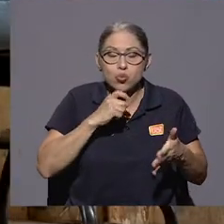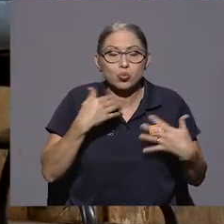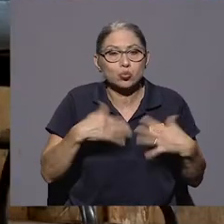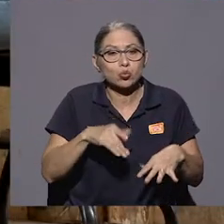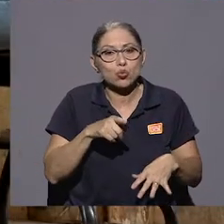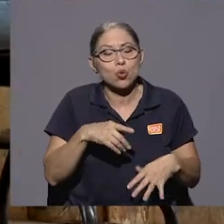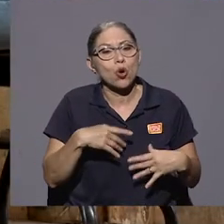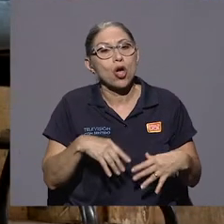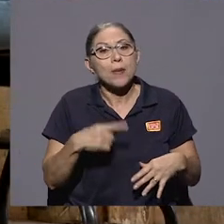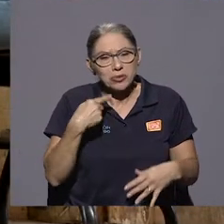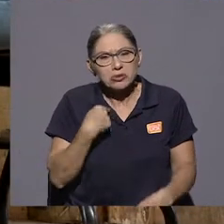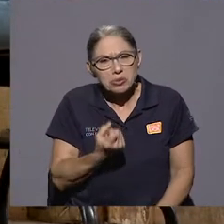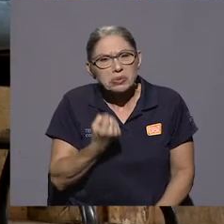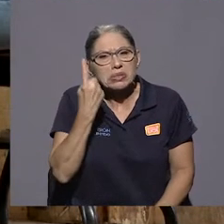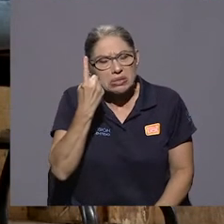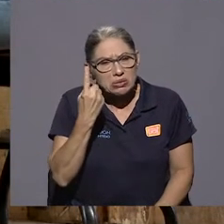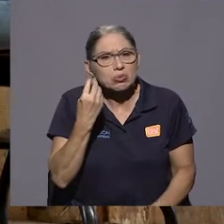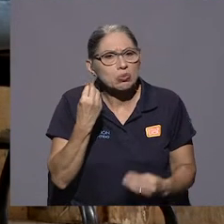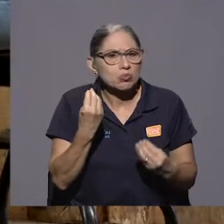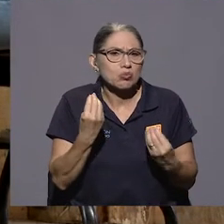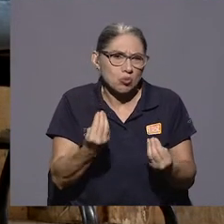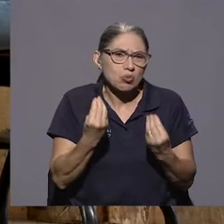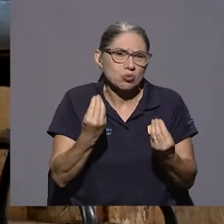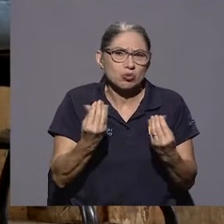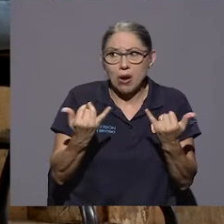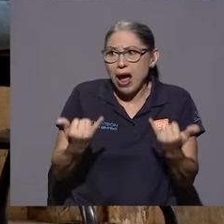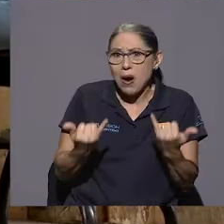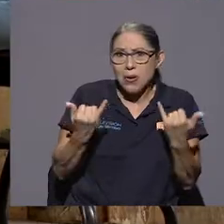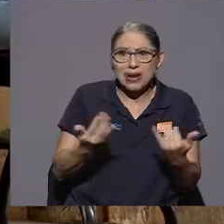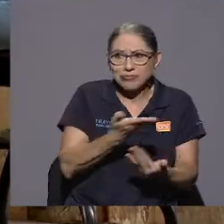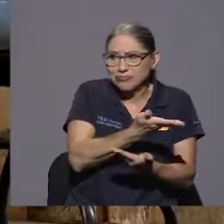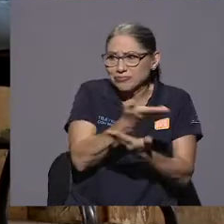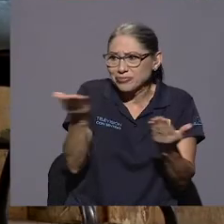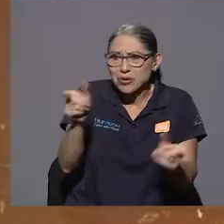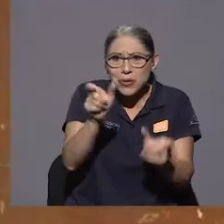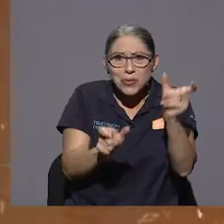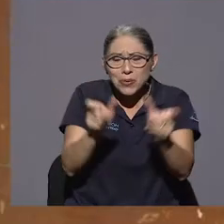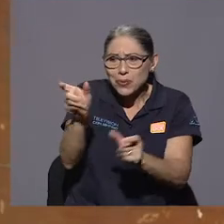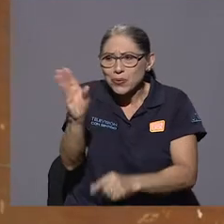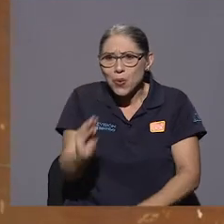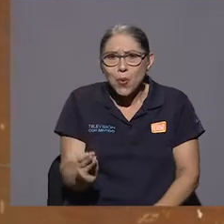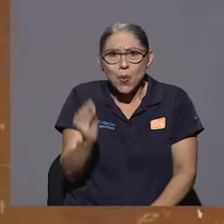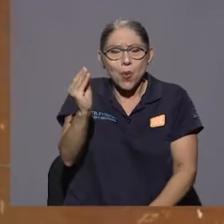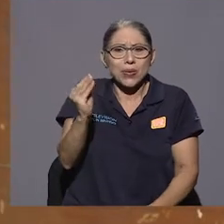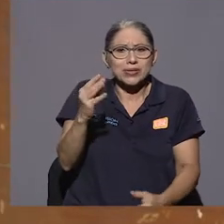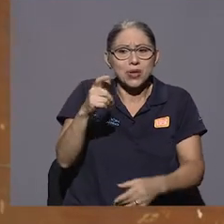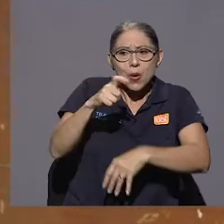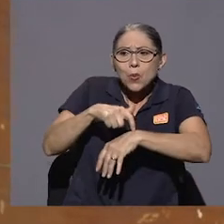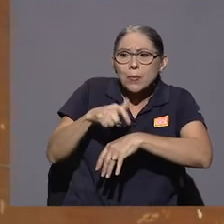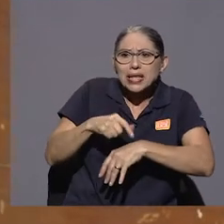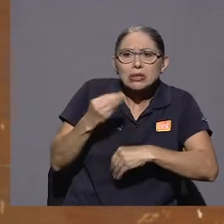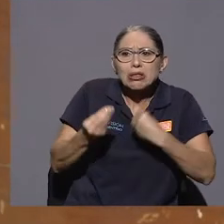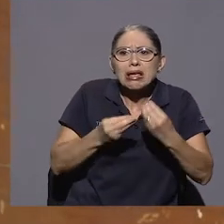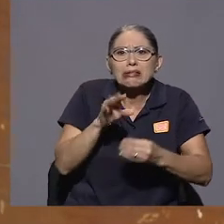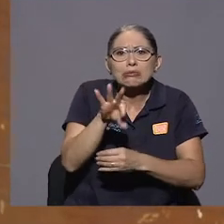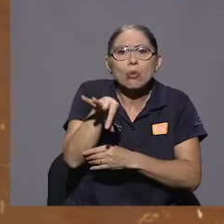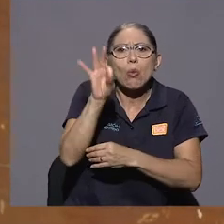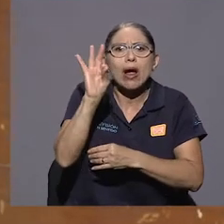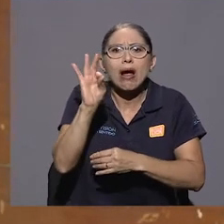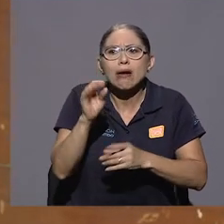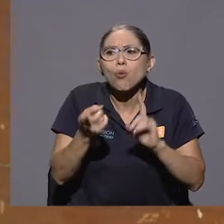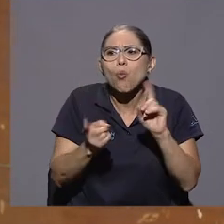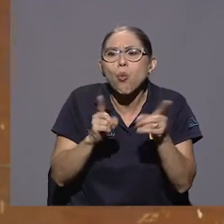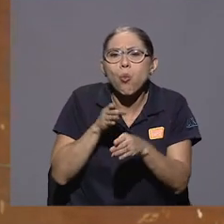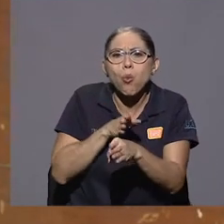y complicadas, porque yo entiendo muchísimo a los muchachos y las muchachas en ese momento que están decidiendo